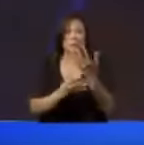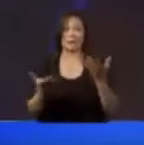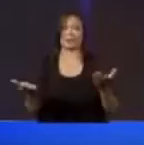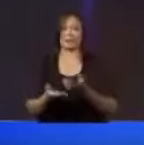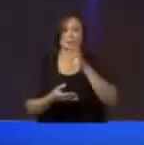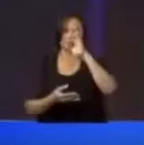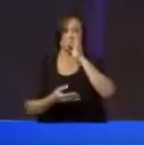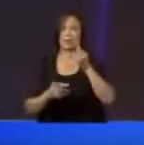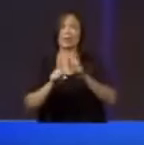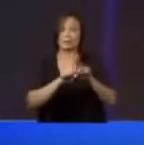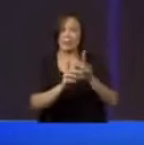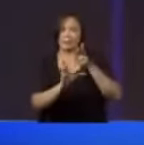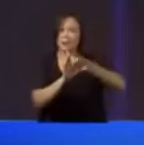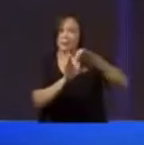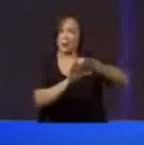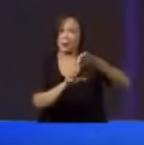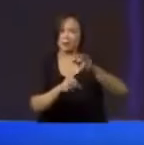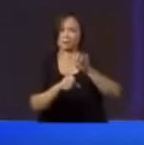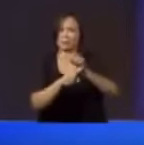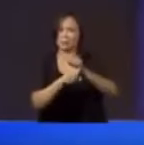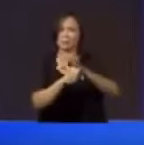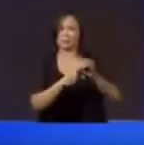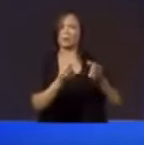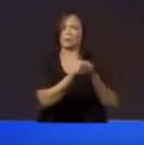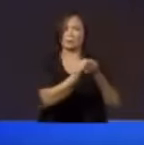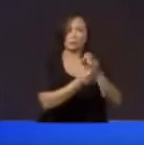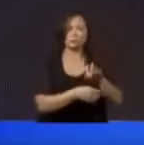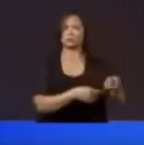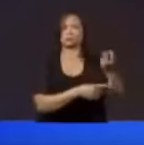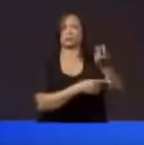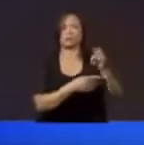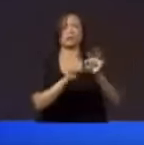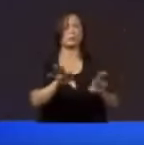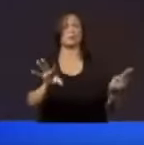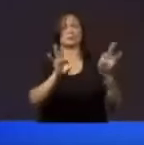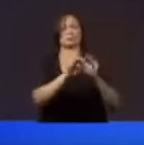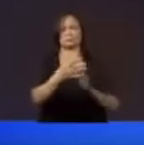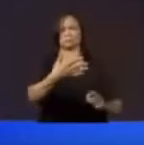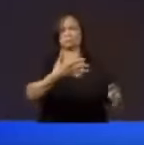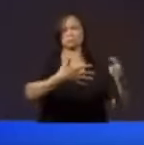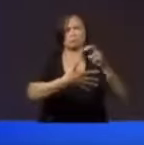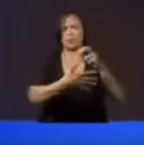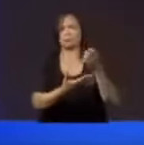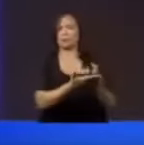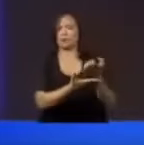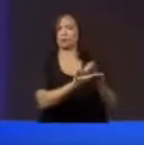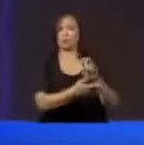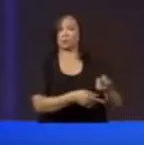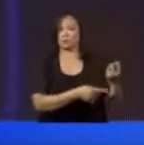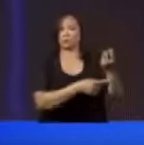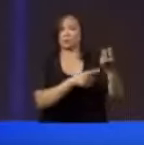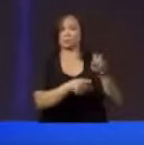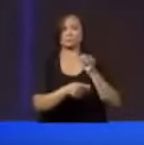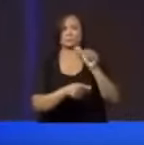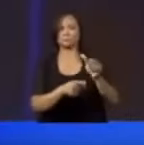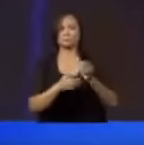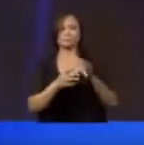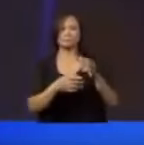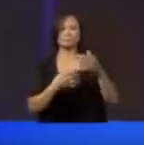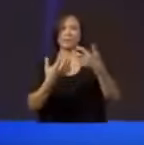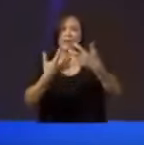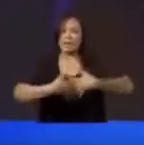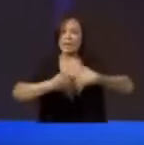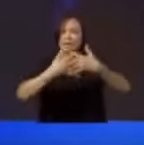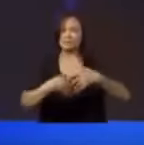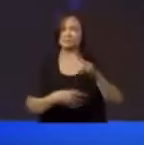vez generando empleos. También apoyar el sector turístico, que es uno de los pilares de nuestra economía, y no dejar al sector